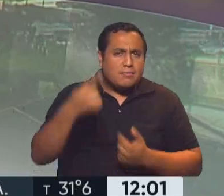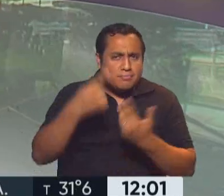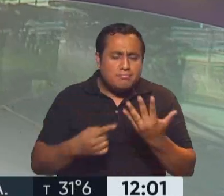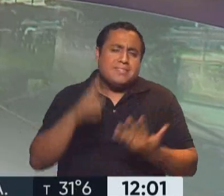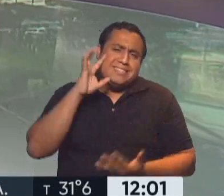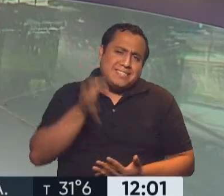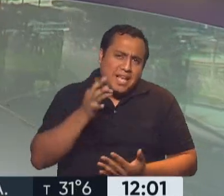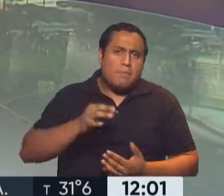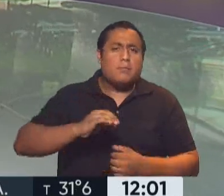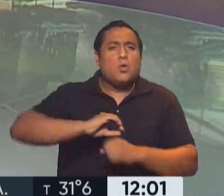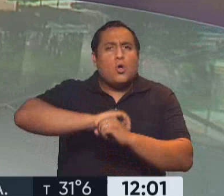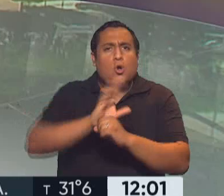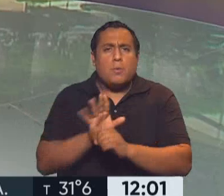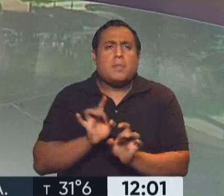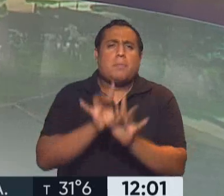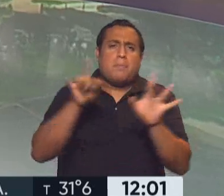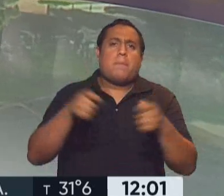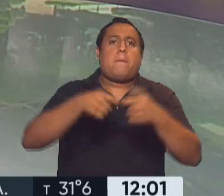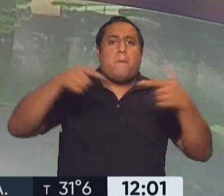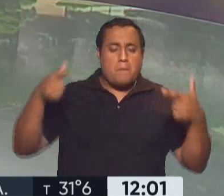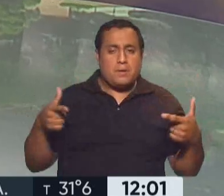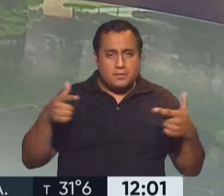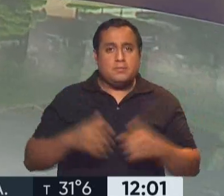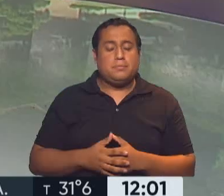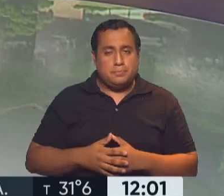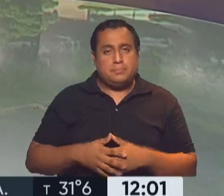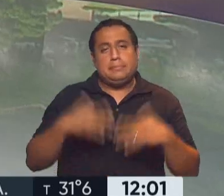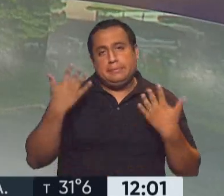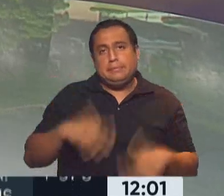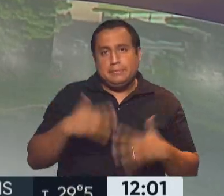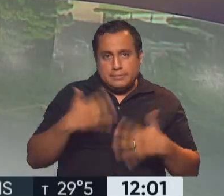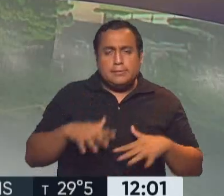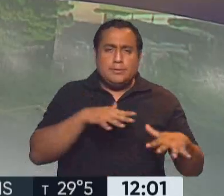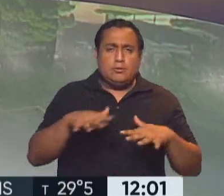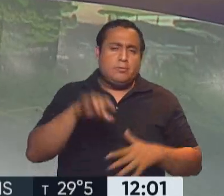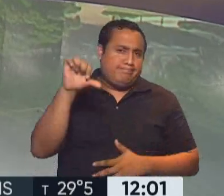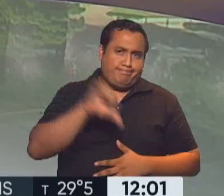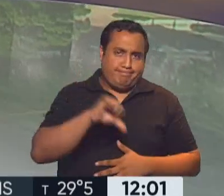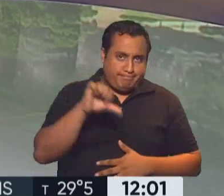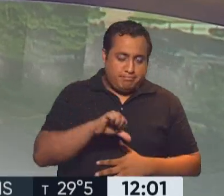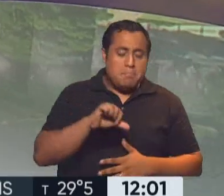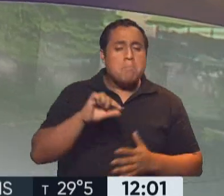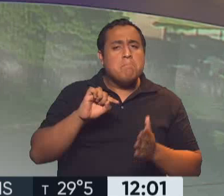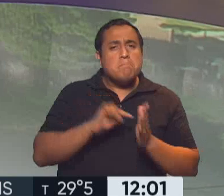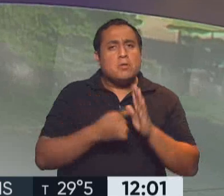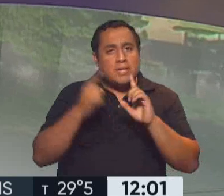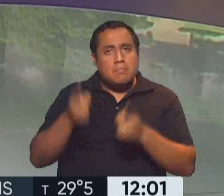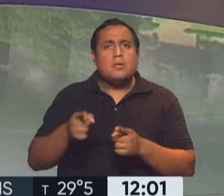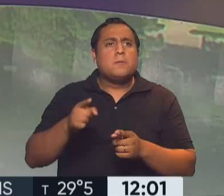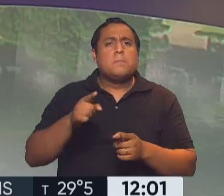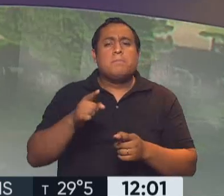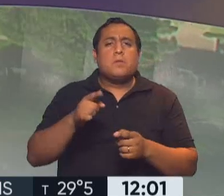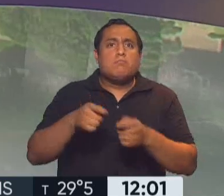aumento muy importante de los contagios de coronavirus es la parte mala del escenario epidemiológico, pero también es cierto que no aumentan de